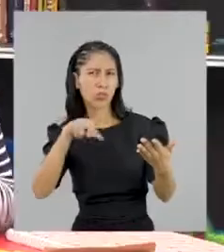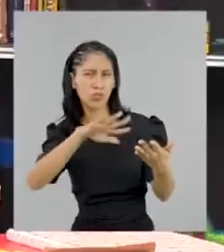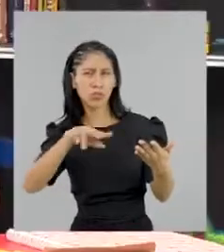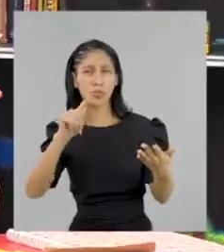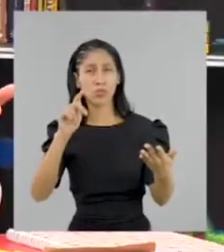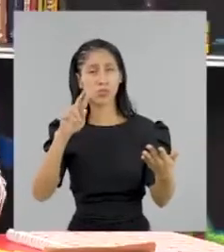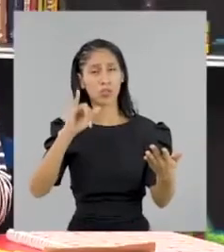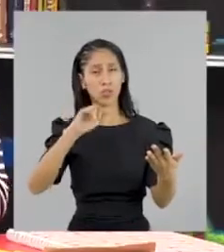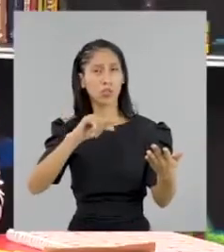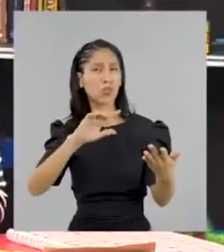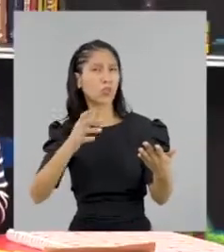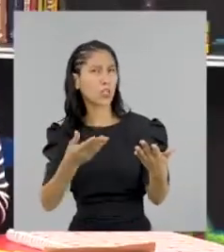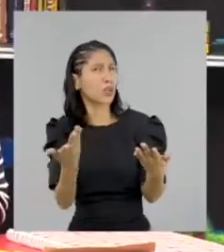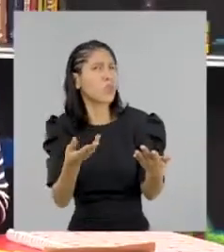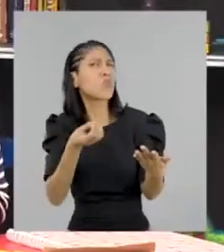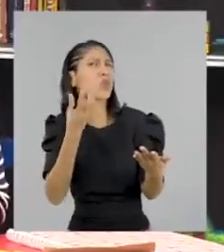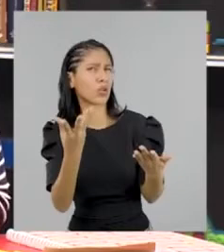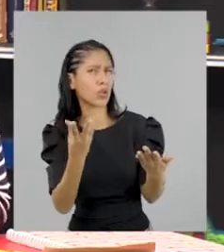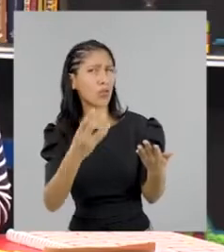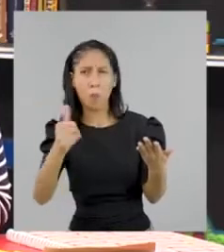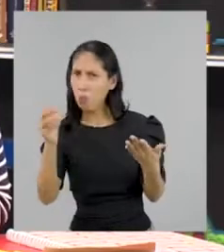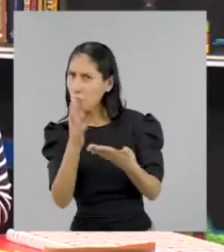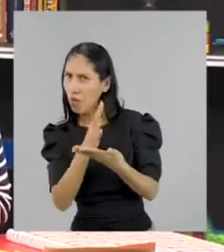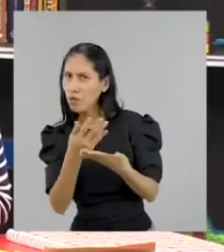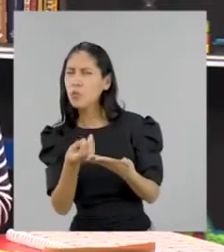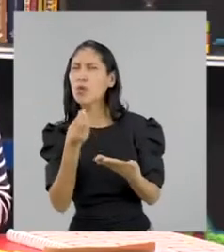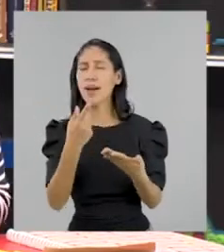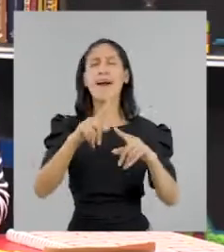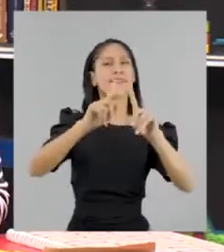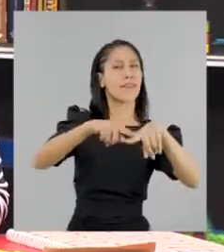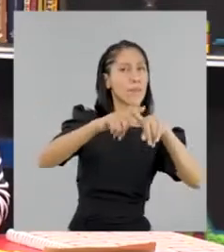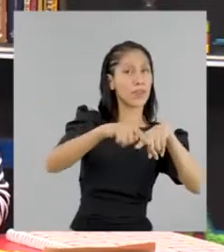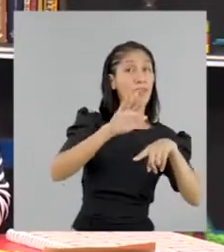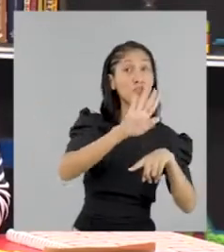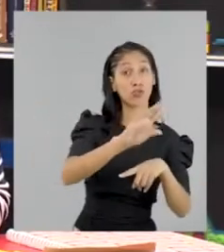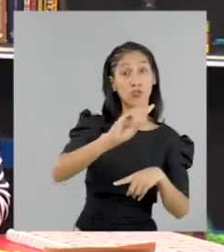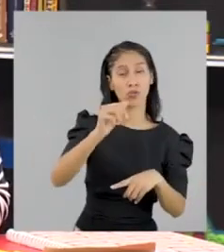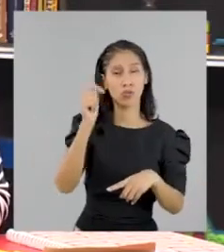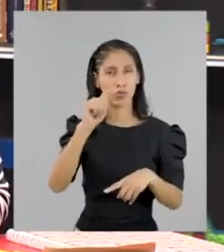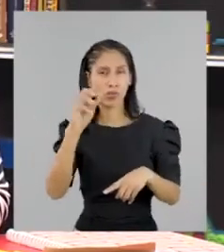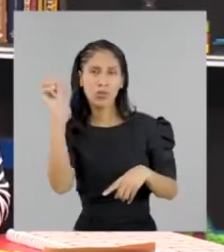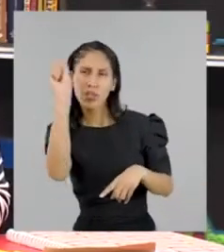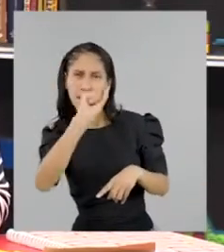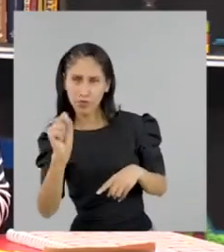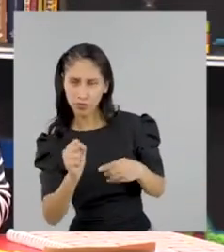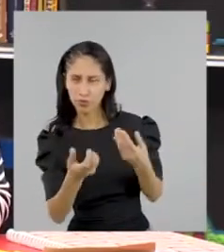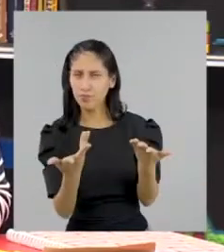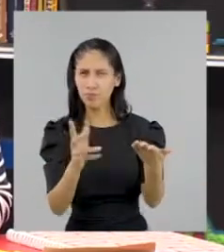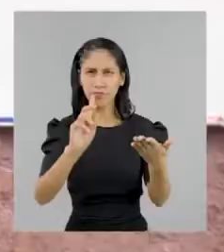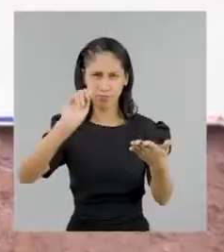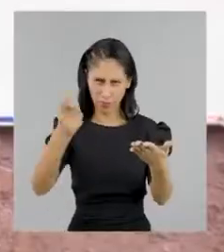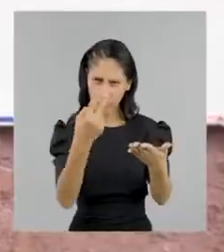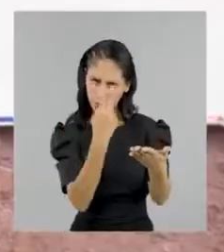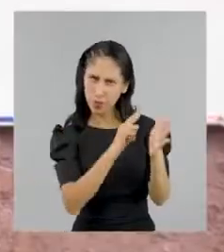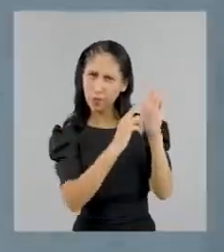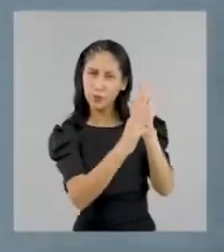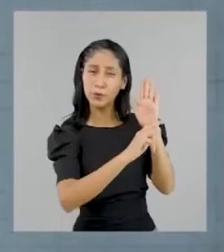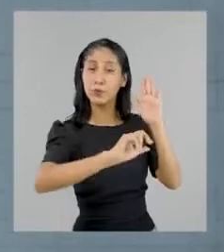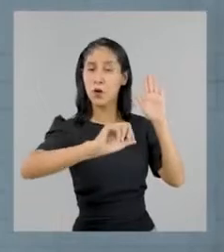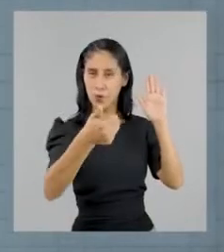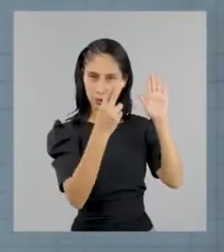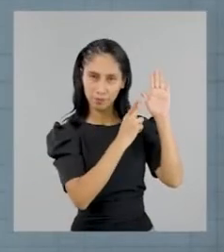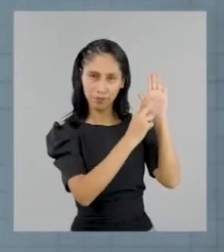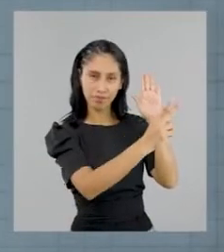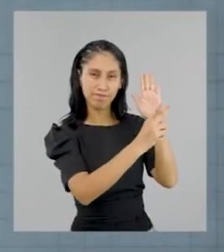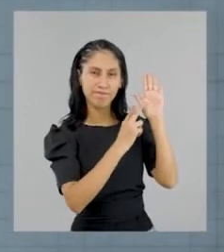otra? De acuerdo con los datos. Por eso es importante saber qué relaciona cada razón trigonométrica. Planteamos